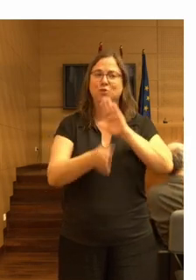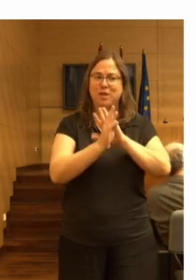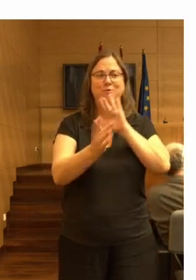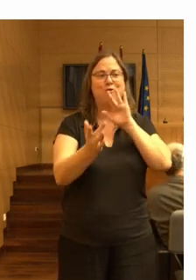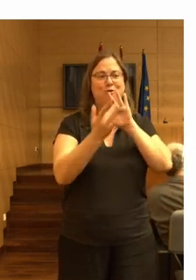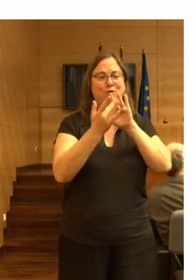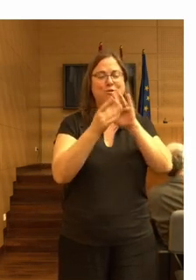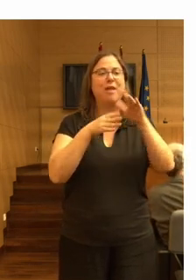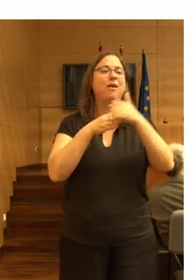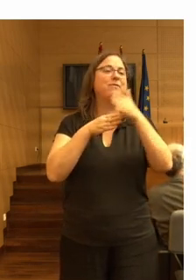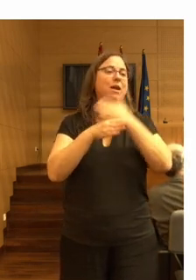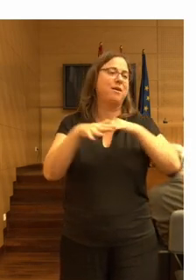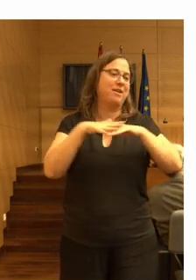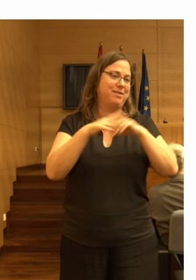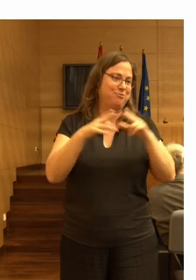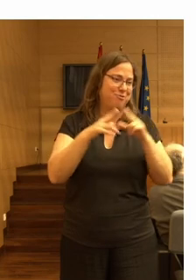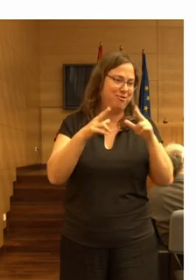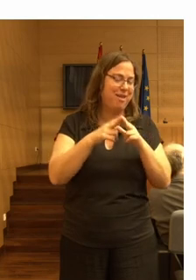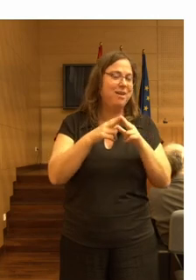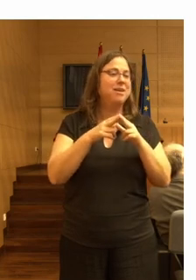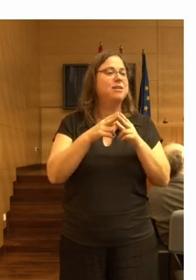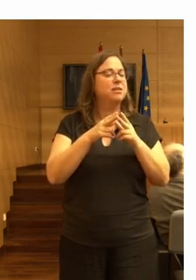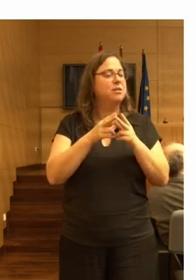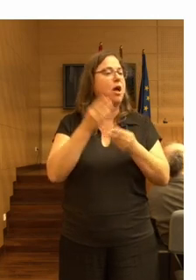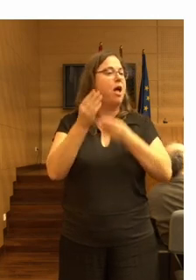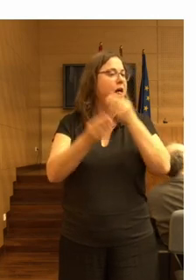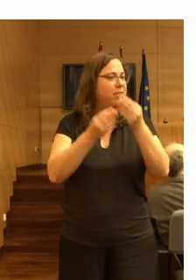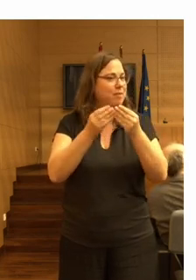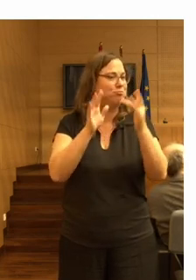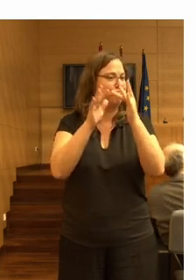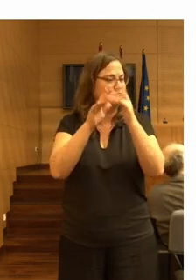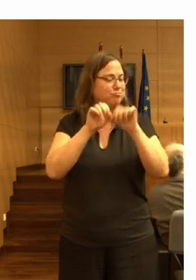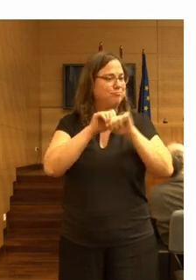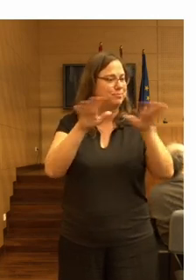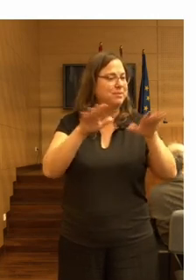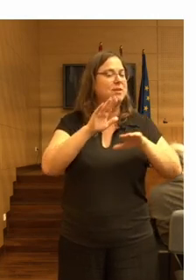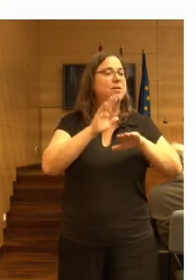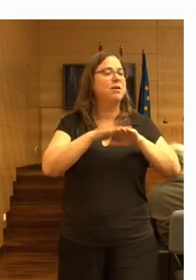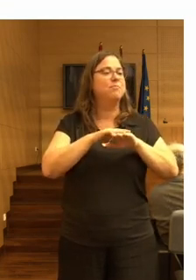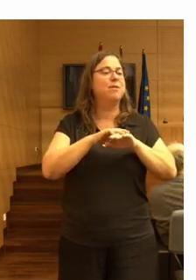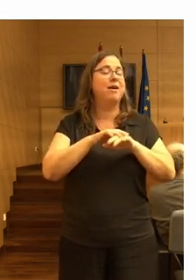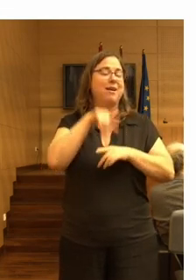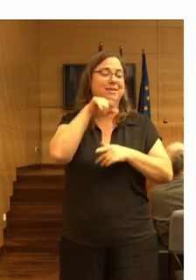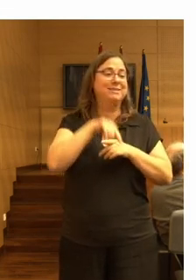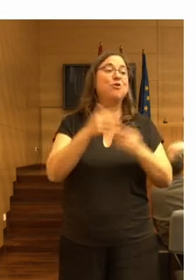a través de las redes, de lo que vayamos a producir en